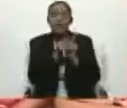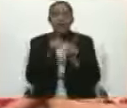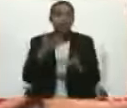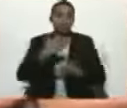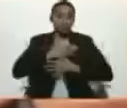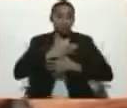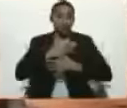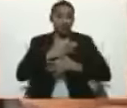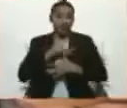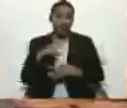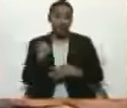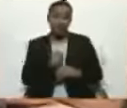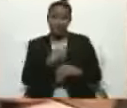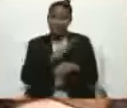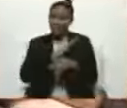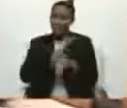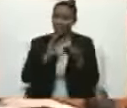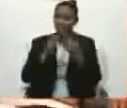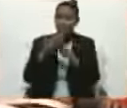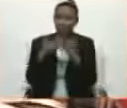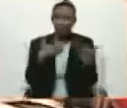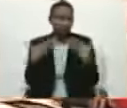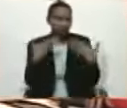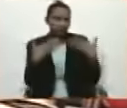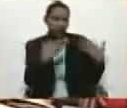Esas son nuestras.